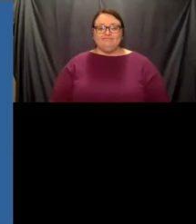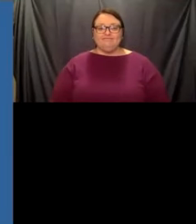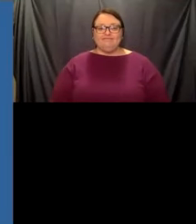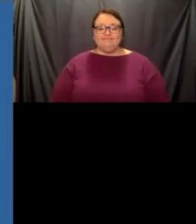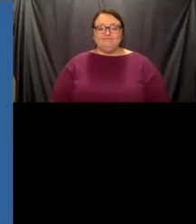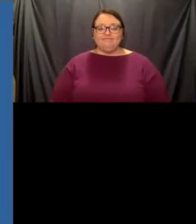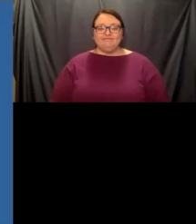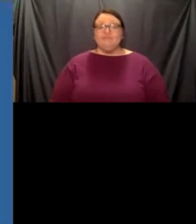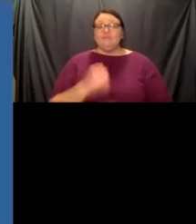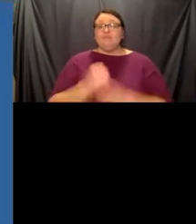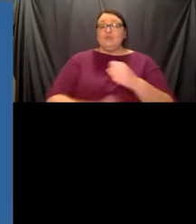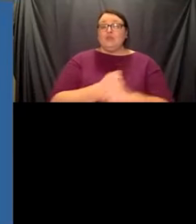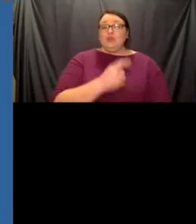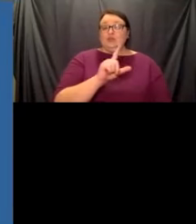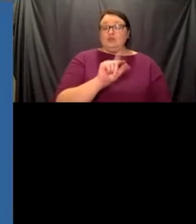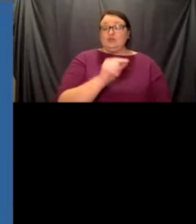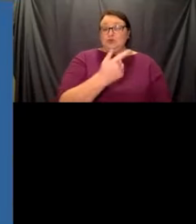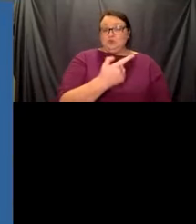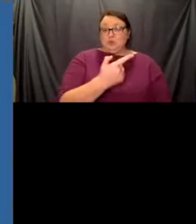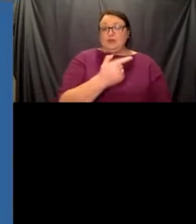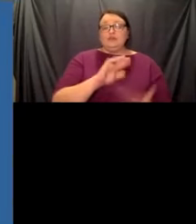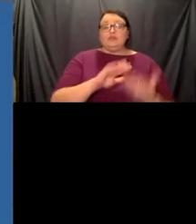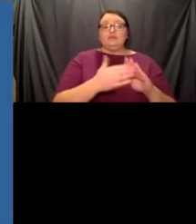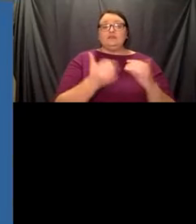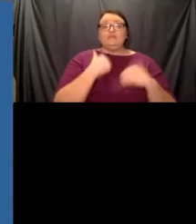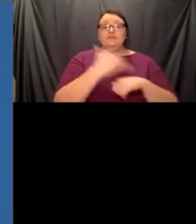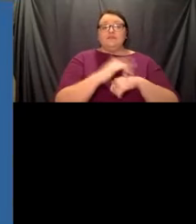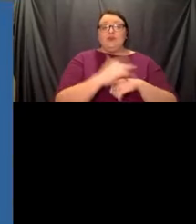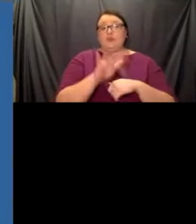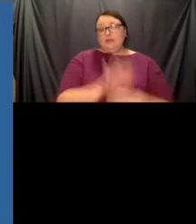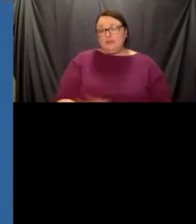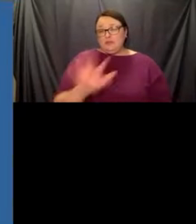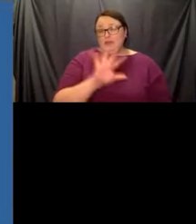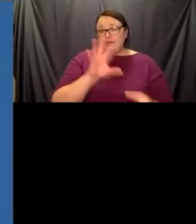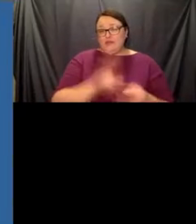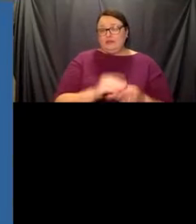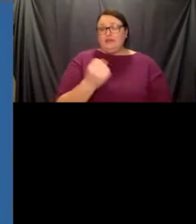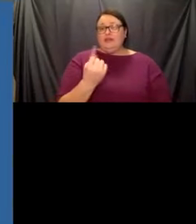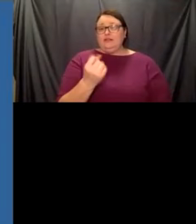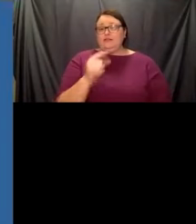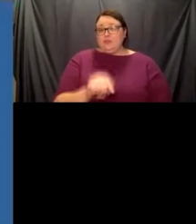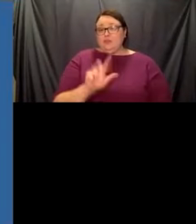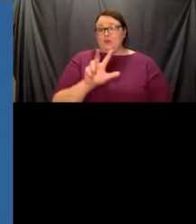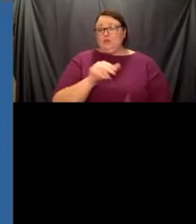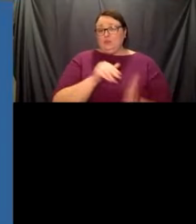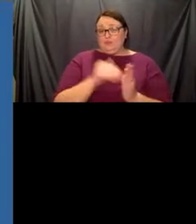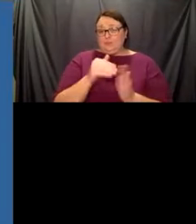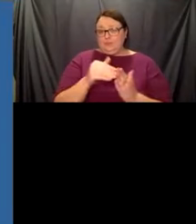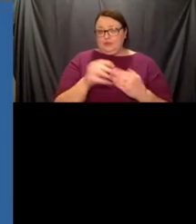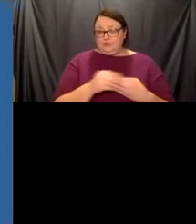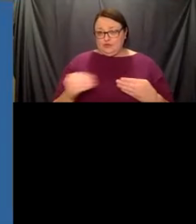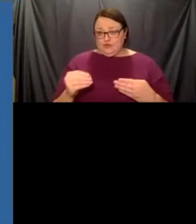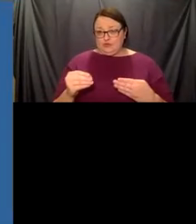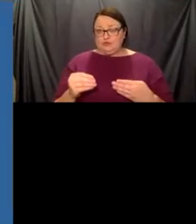In 2021, the city made available a total of approximately $11.3 million. En el